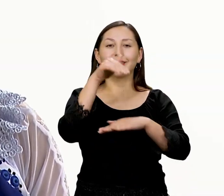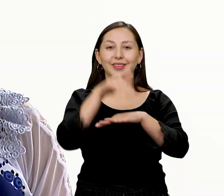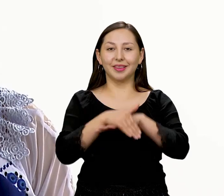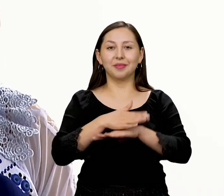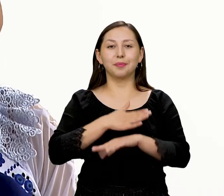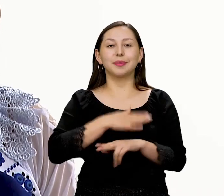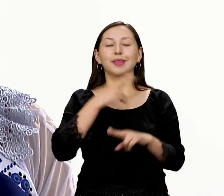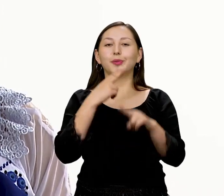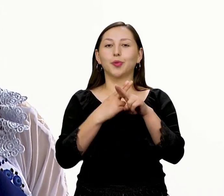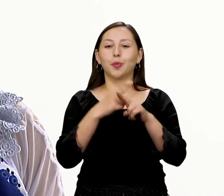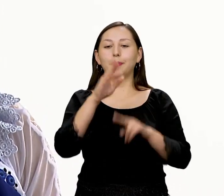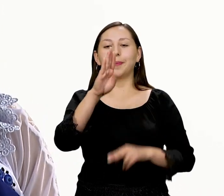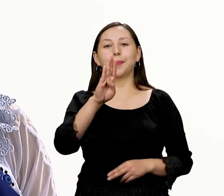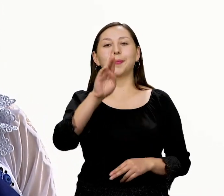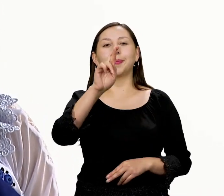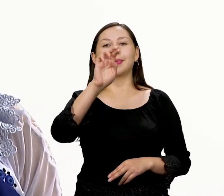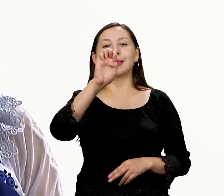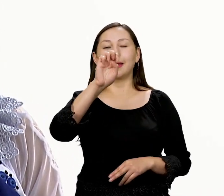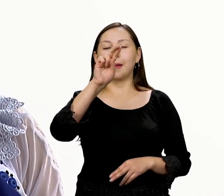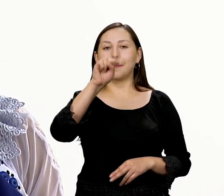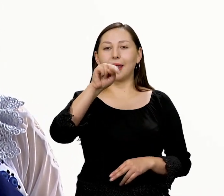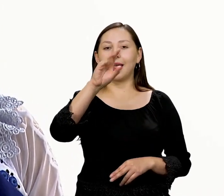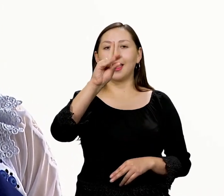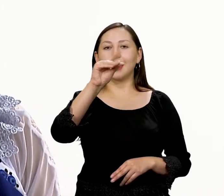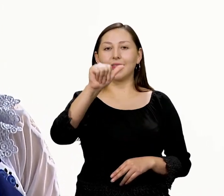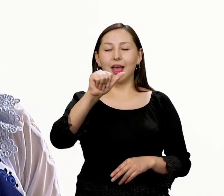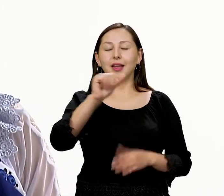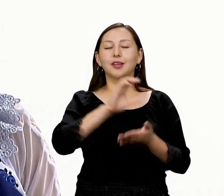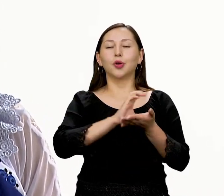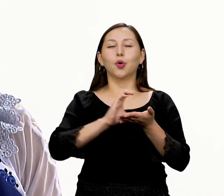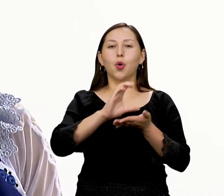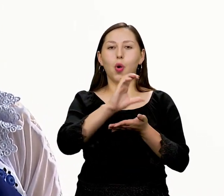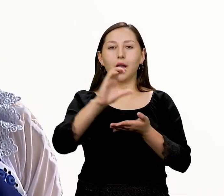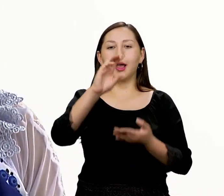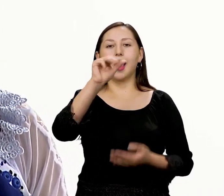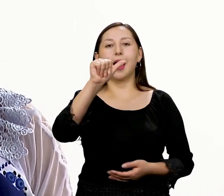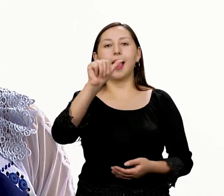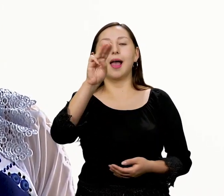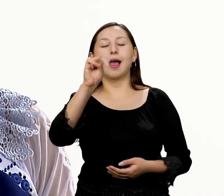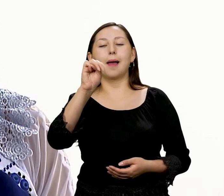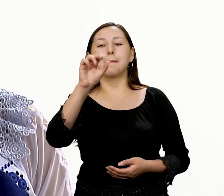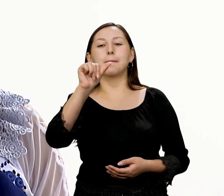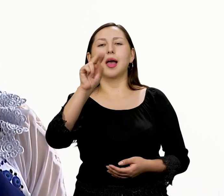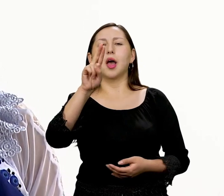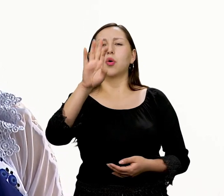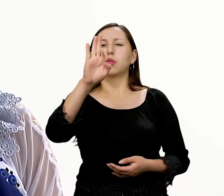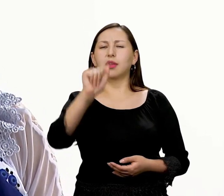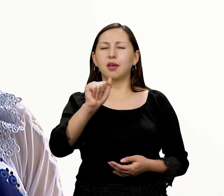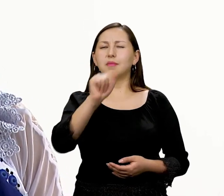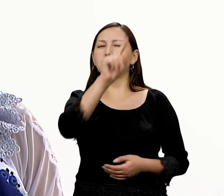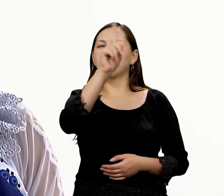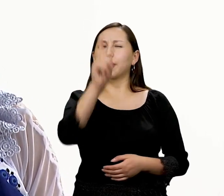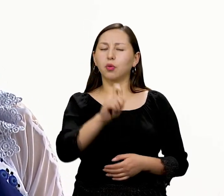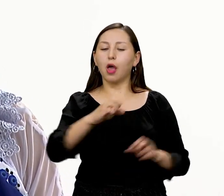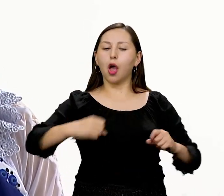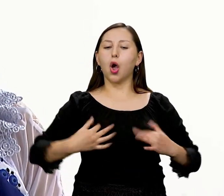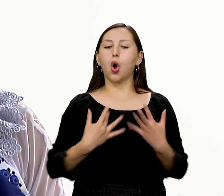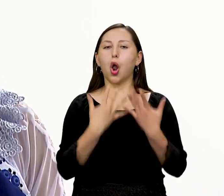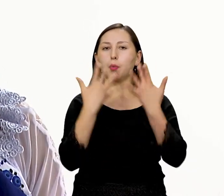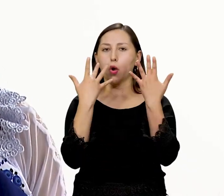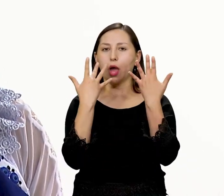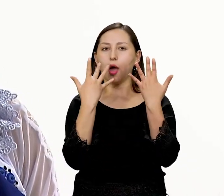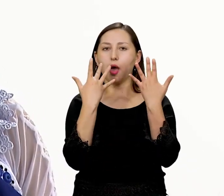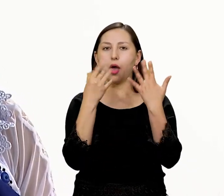Muy buenas tardes, me llamo Brenda Naranjo, vengo del colegio Amau Tarik Yari, y mi pregunta es, ¿cuánto tiempo de vida tiene